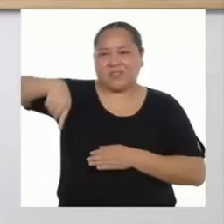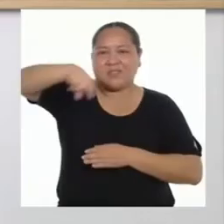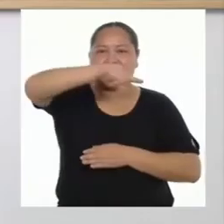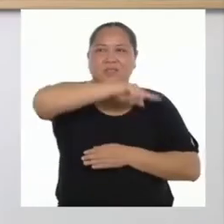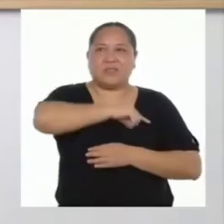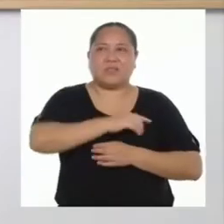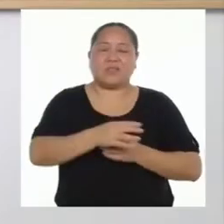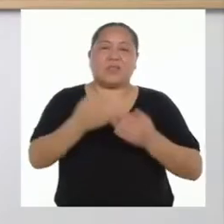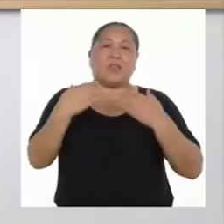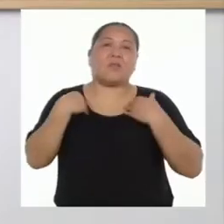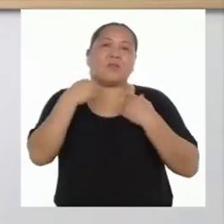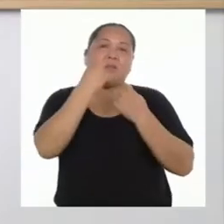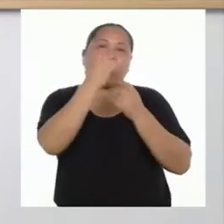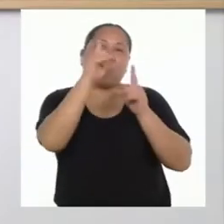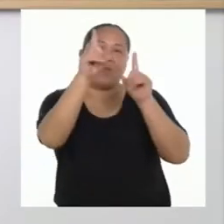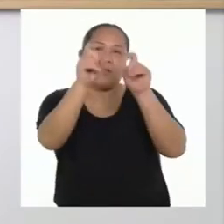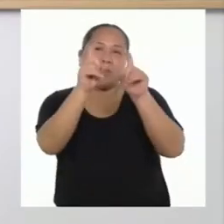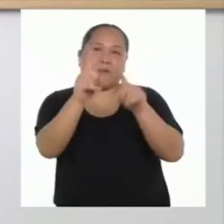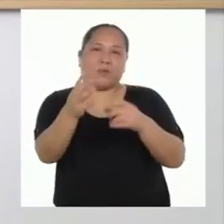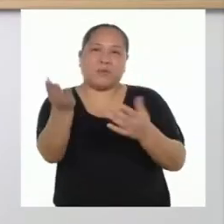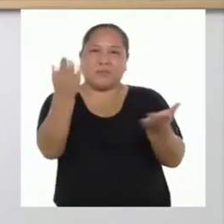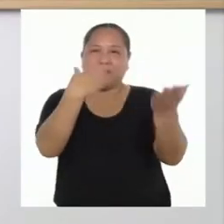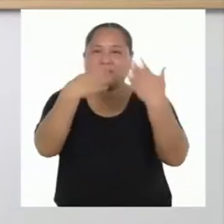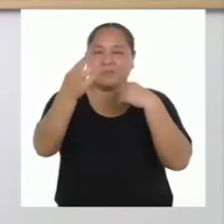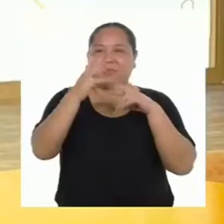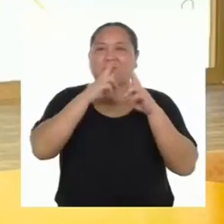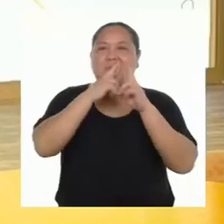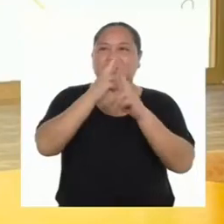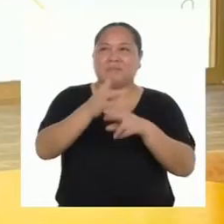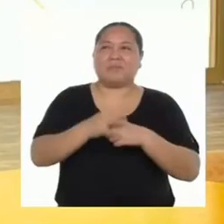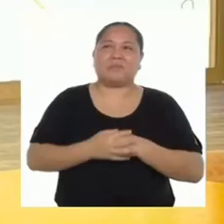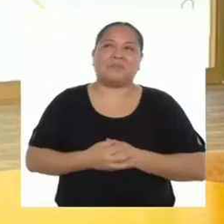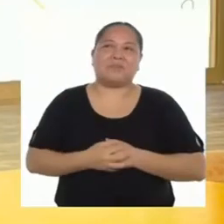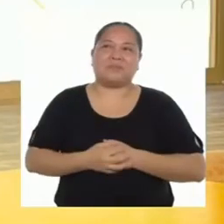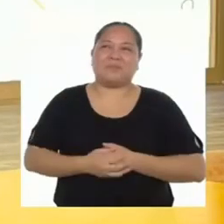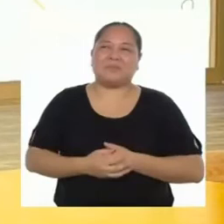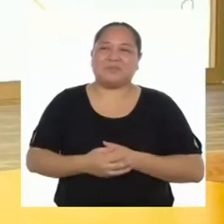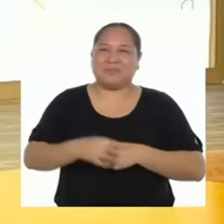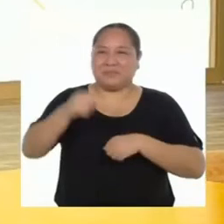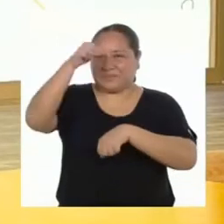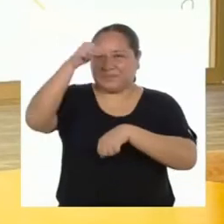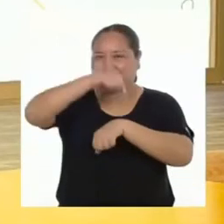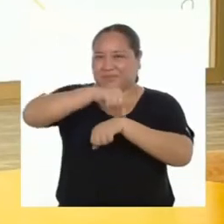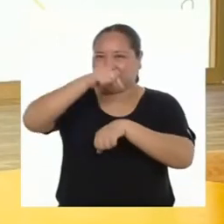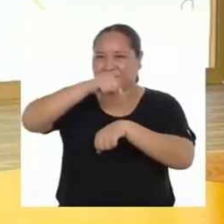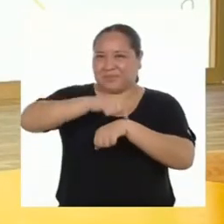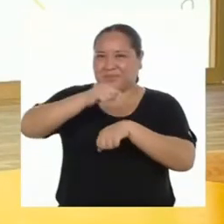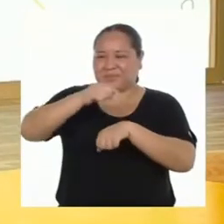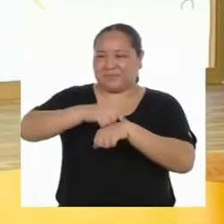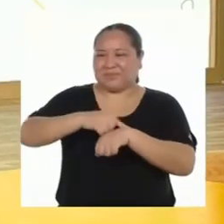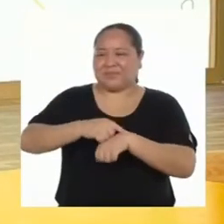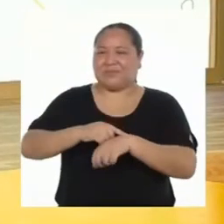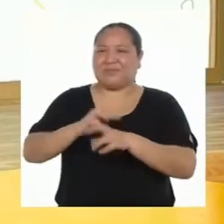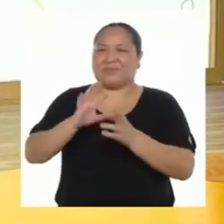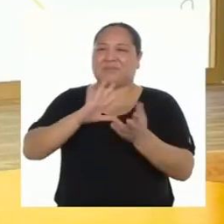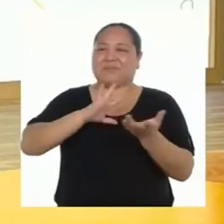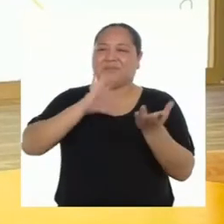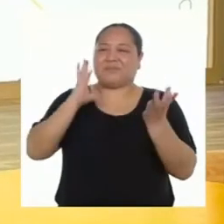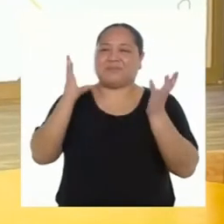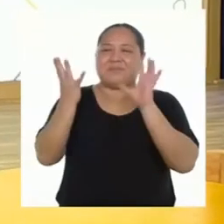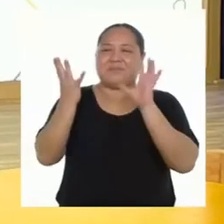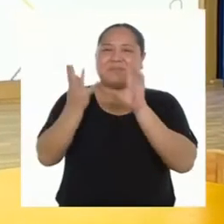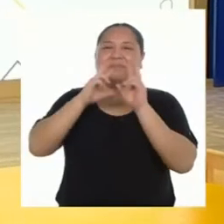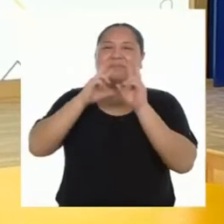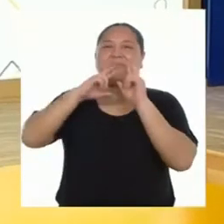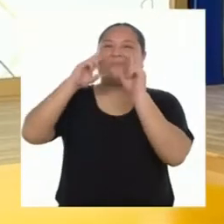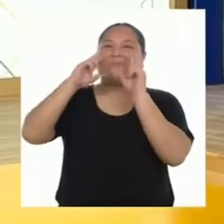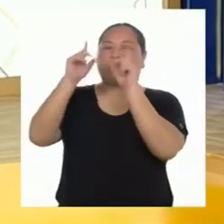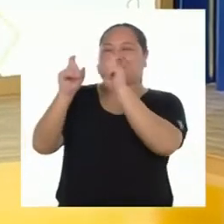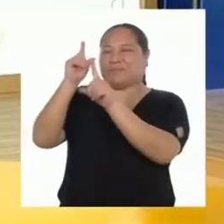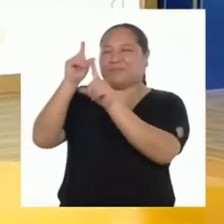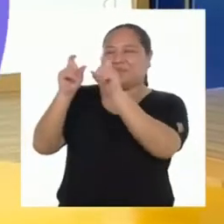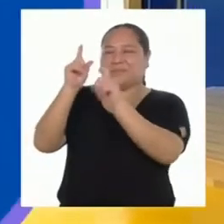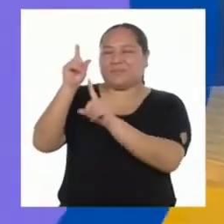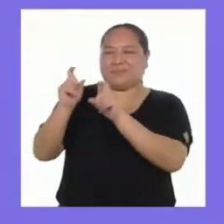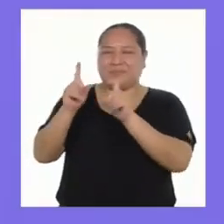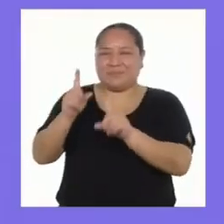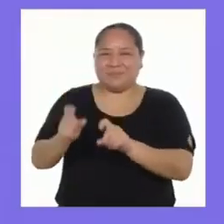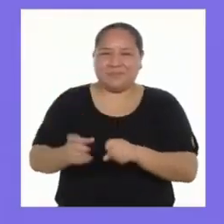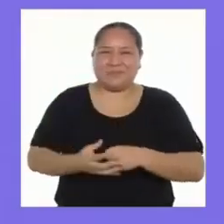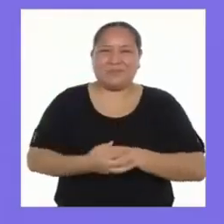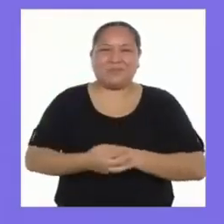nosotros. Tenemos algunas consultas, vamos a responderlas. Es hora de nuestra ronda de